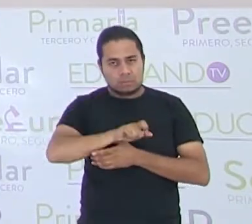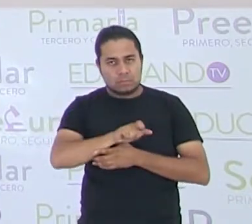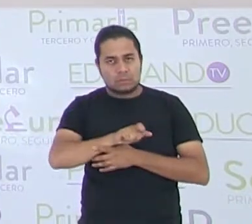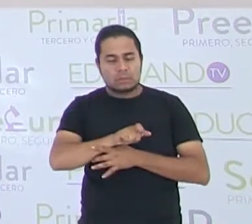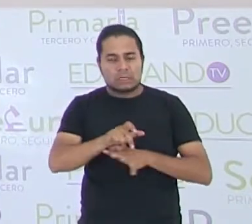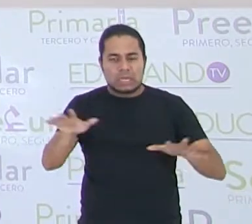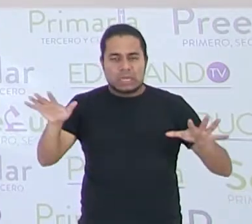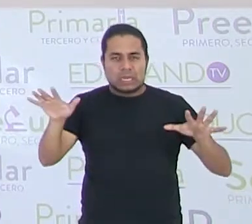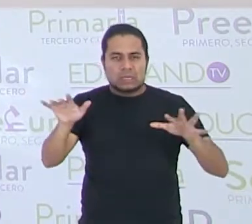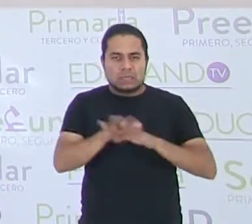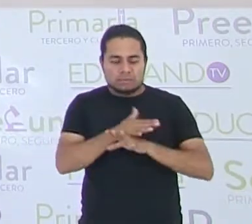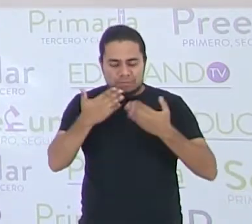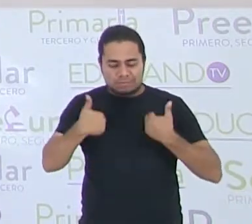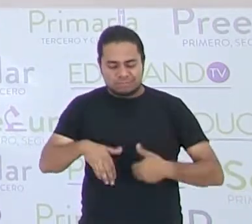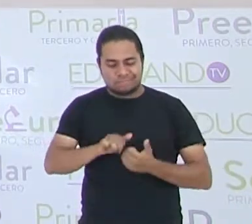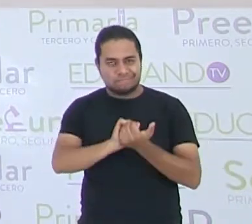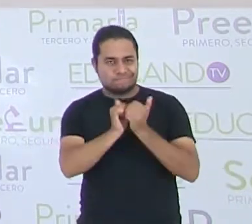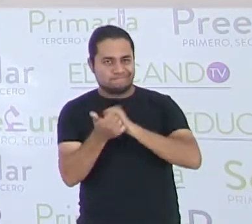cambió.